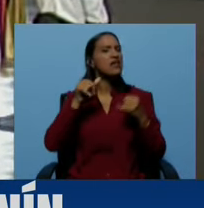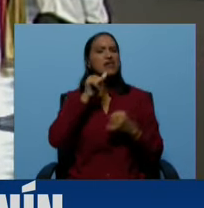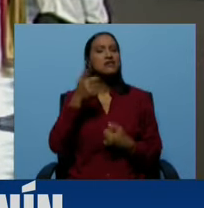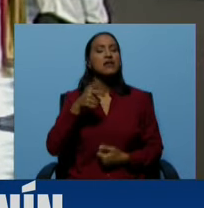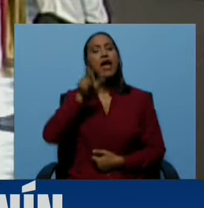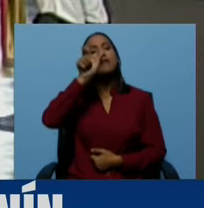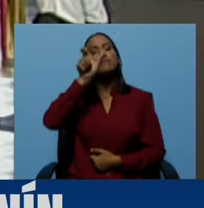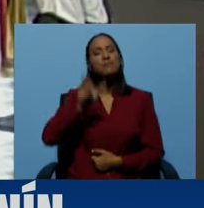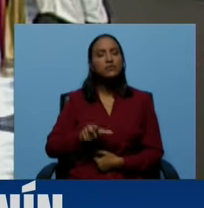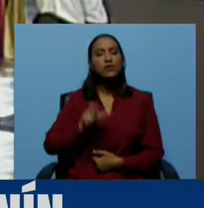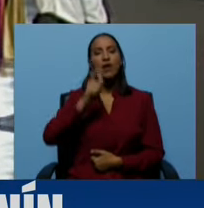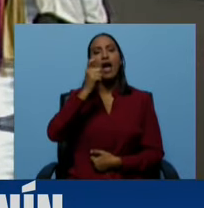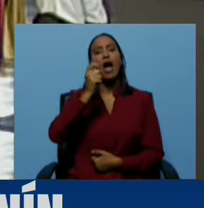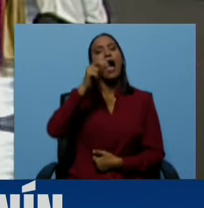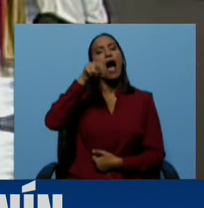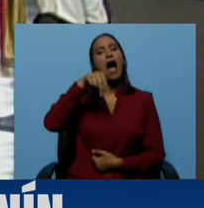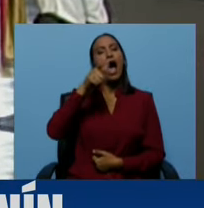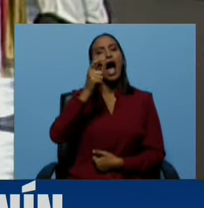Sucre.